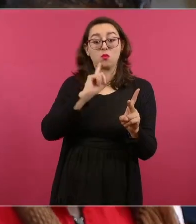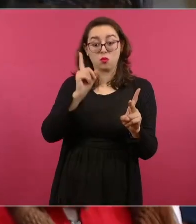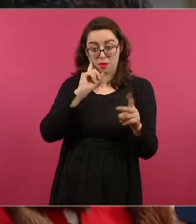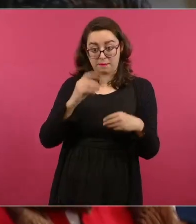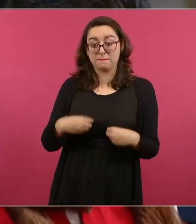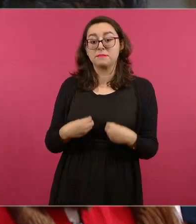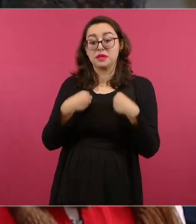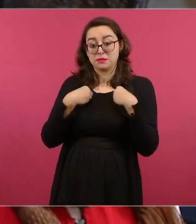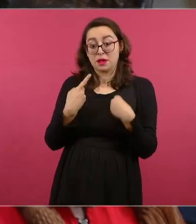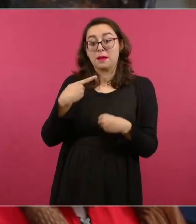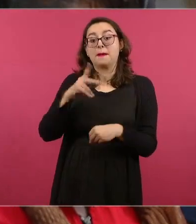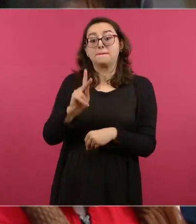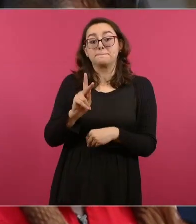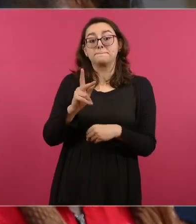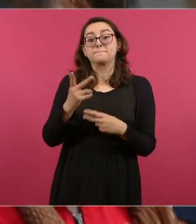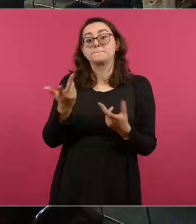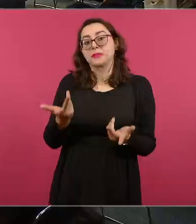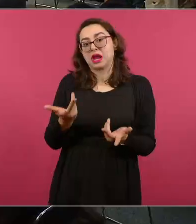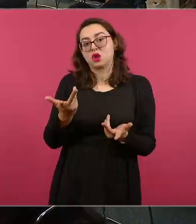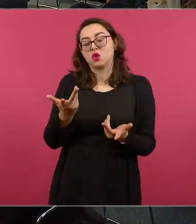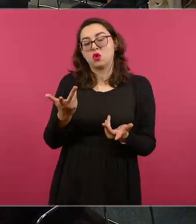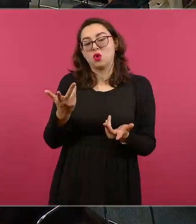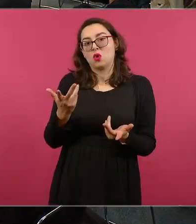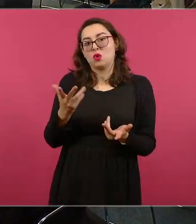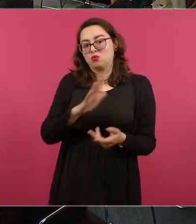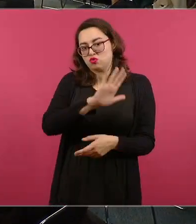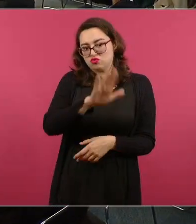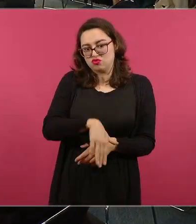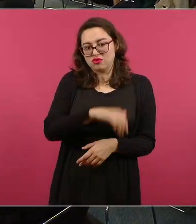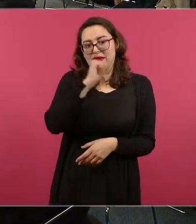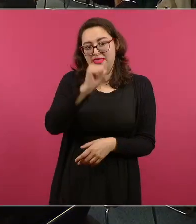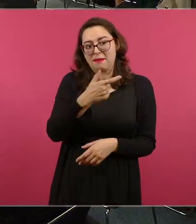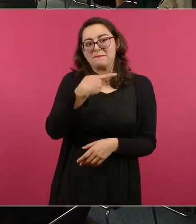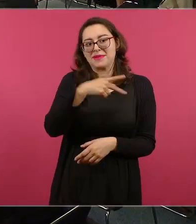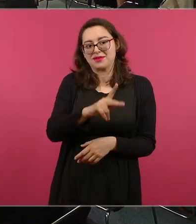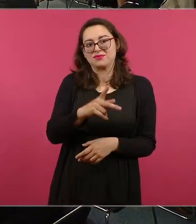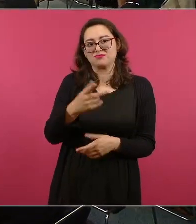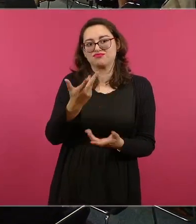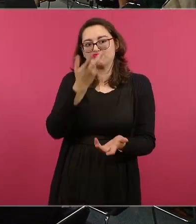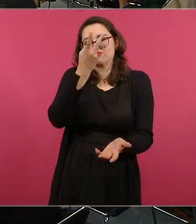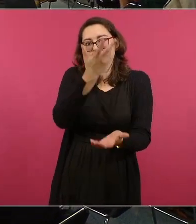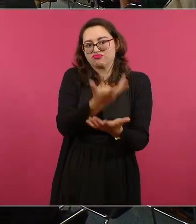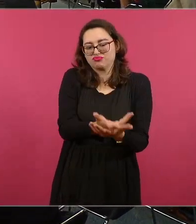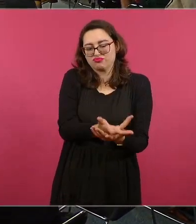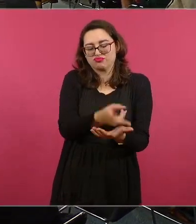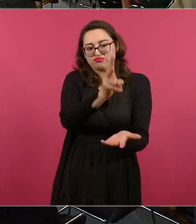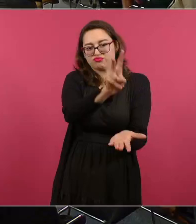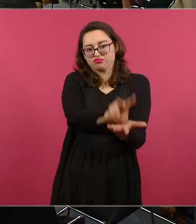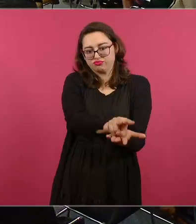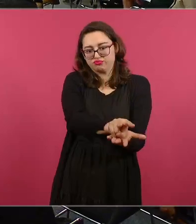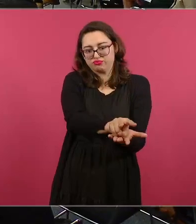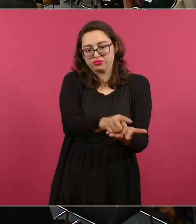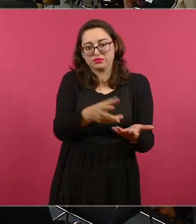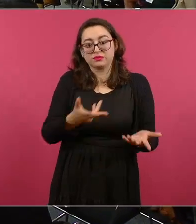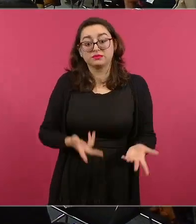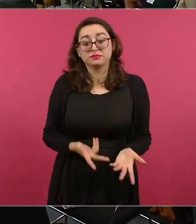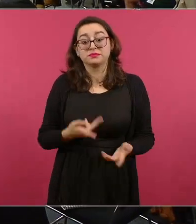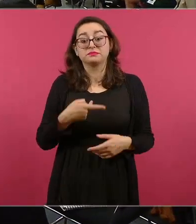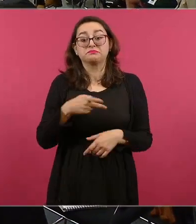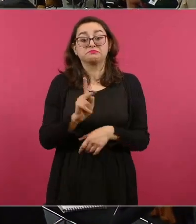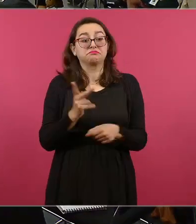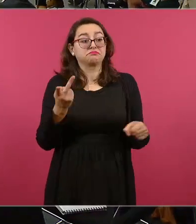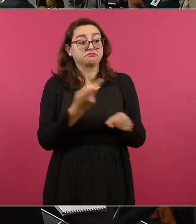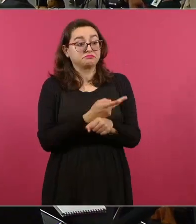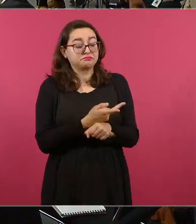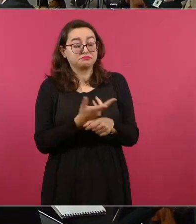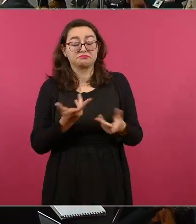vegetal, como la mamá y Ministerio Público, no han demostrado nada de lo declarado. Aún así, el juez no le